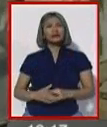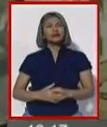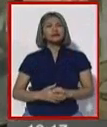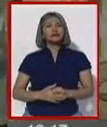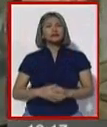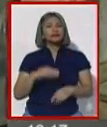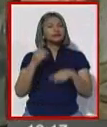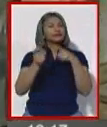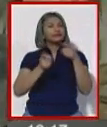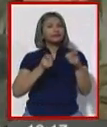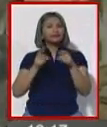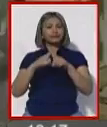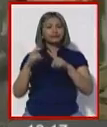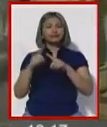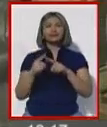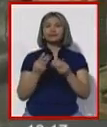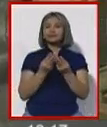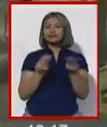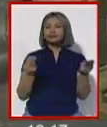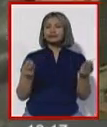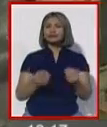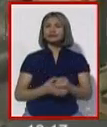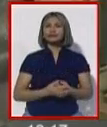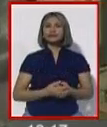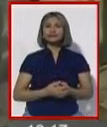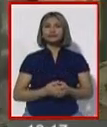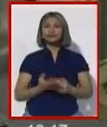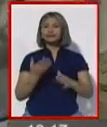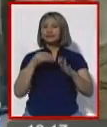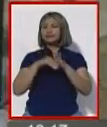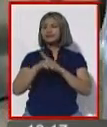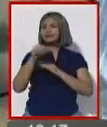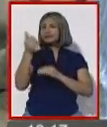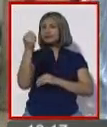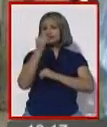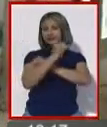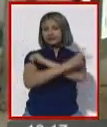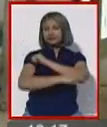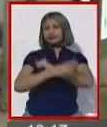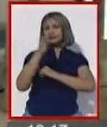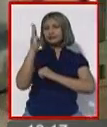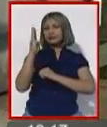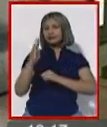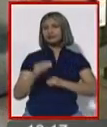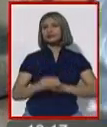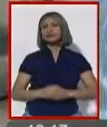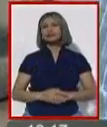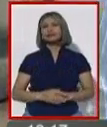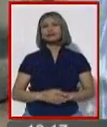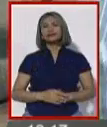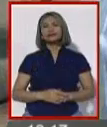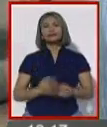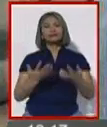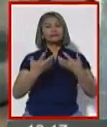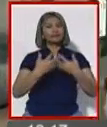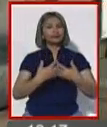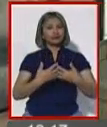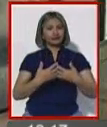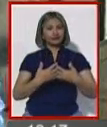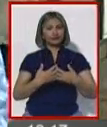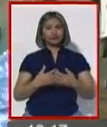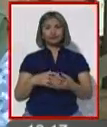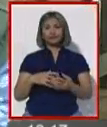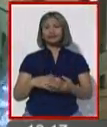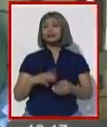el control de este tipo de productos que están ingresando, ¿no?, de otro país, en este caso Brasil. La empresa